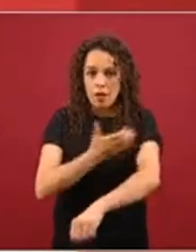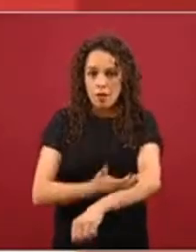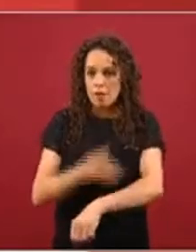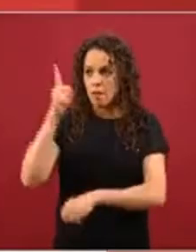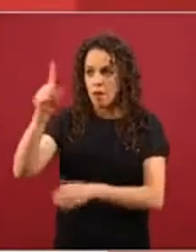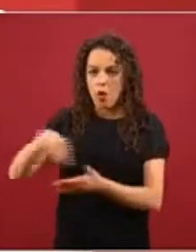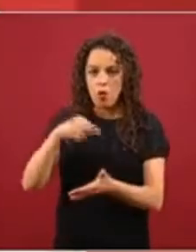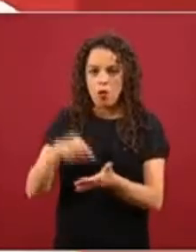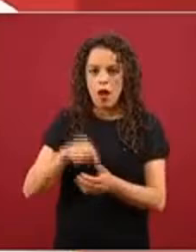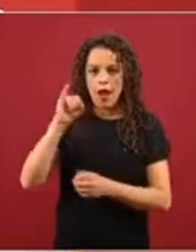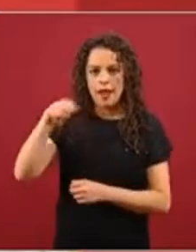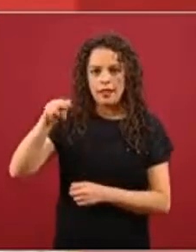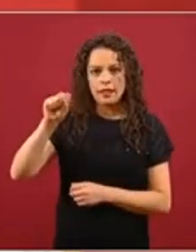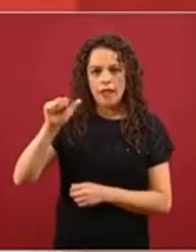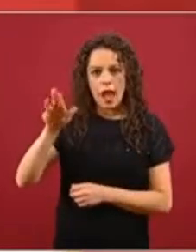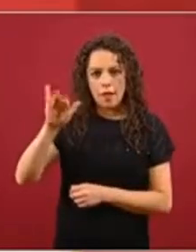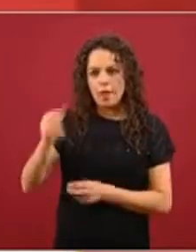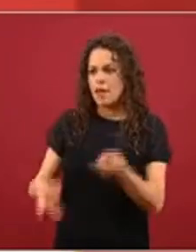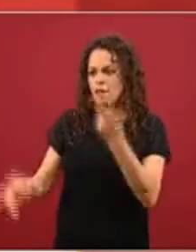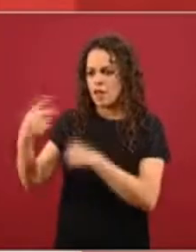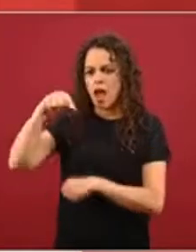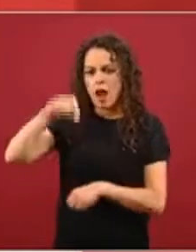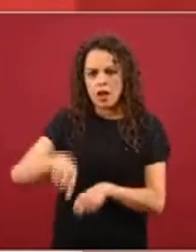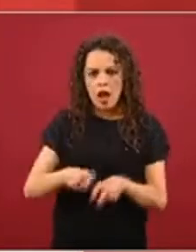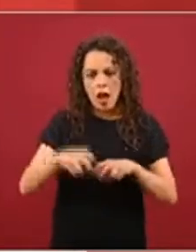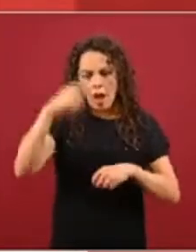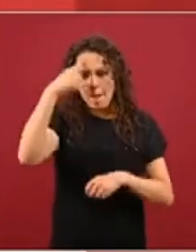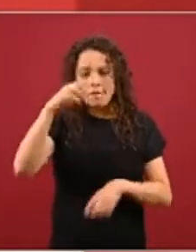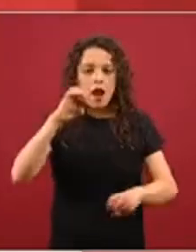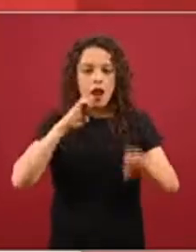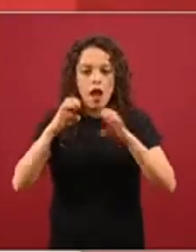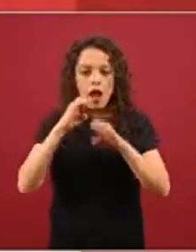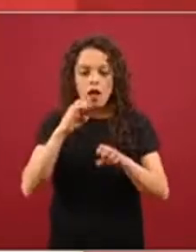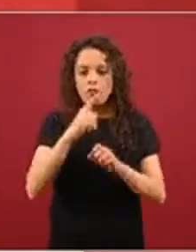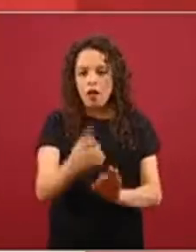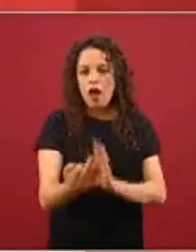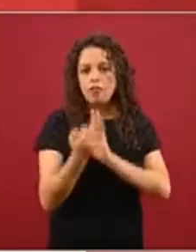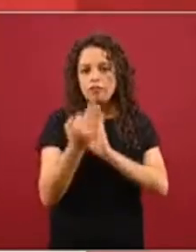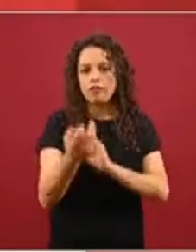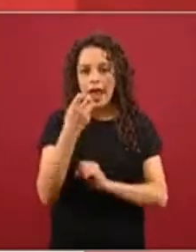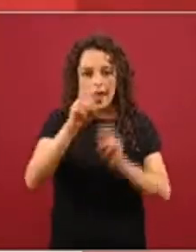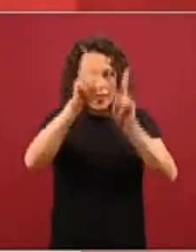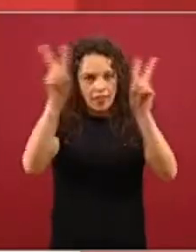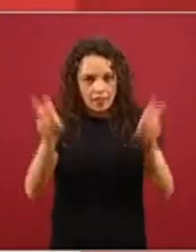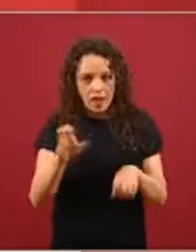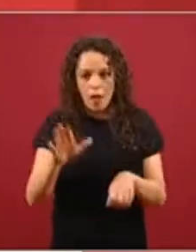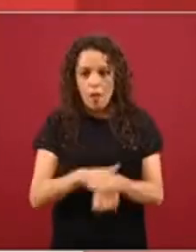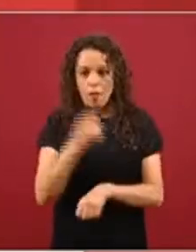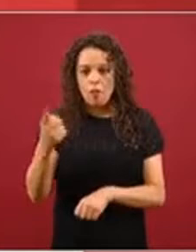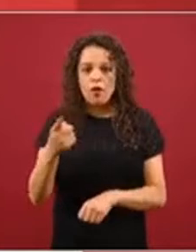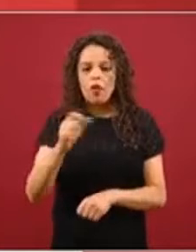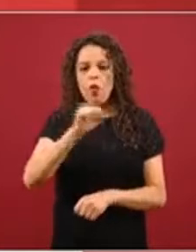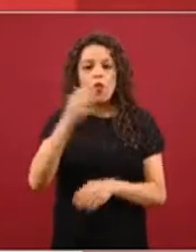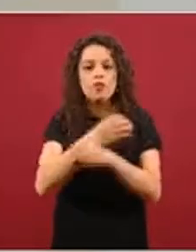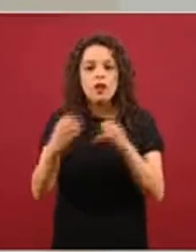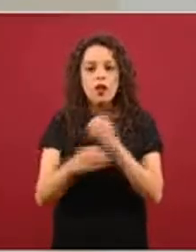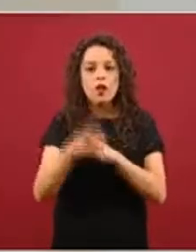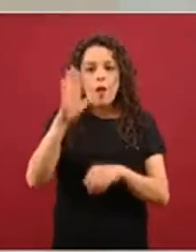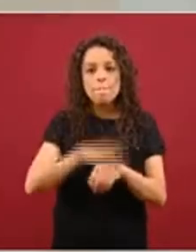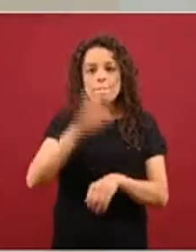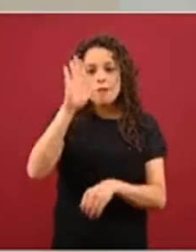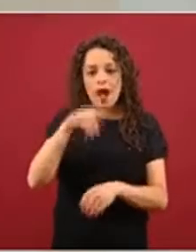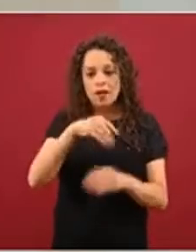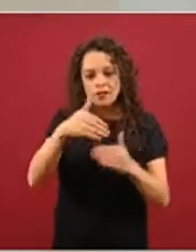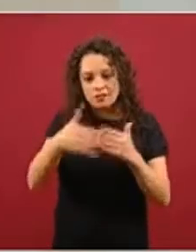INSABI pudieran darles una entrevista específica sobre el tema y entren a todos los detalles. Hay varias cosas más que vale la pena